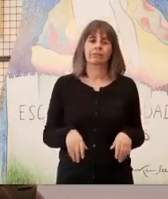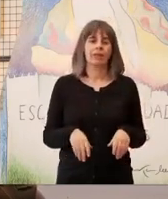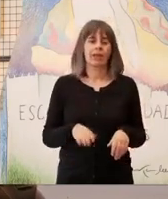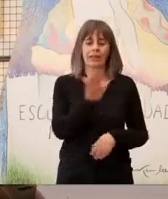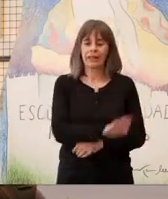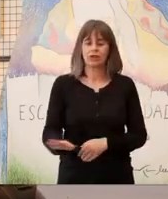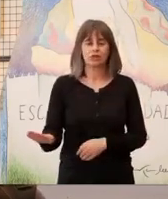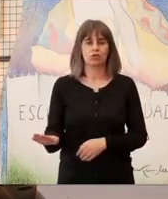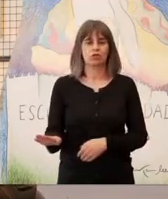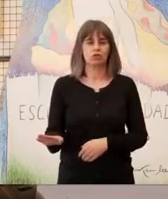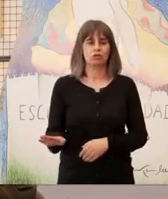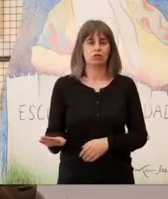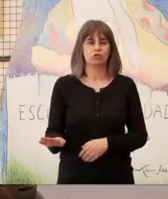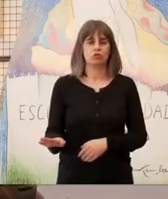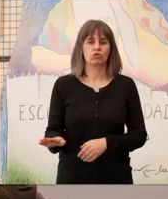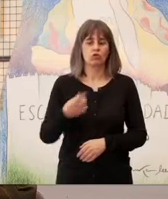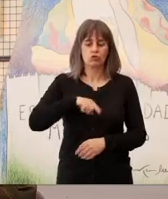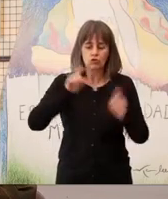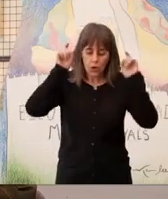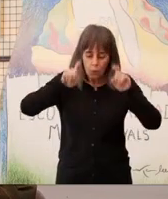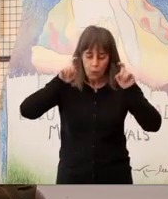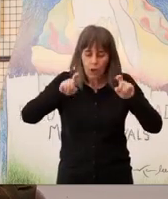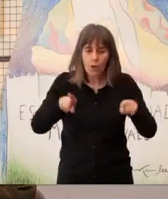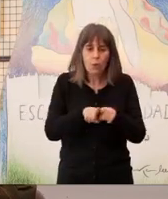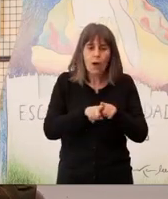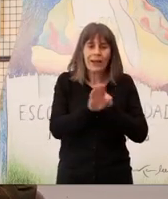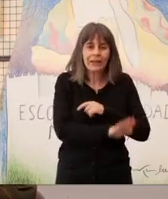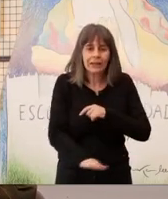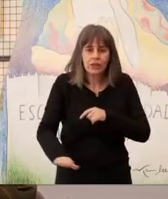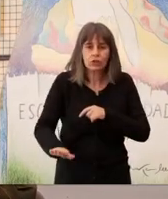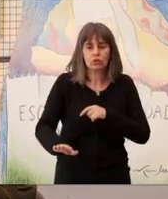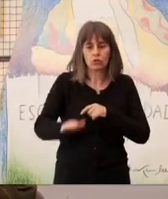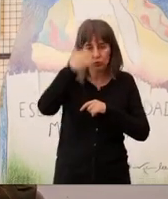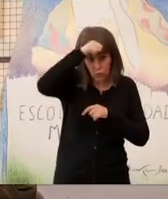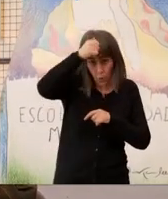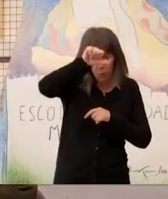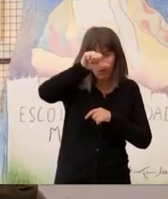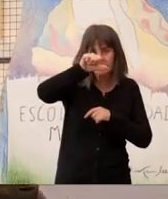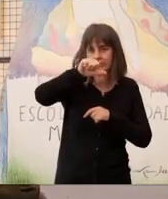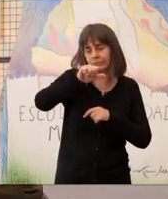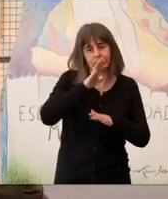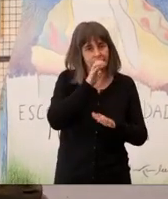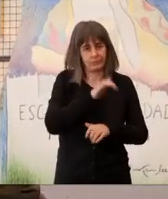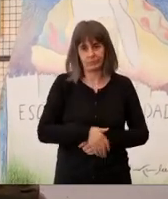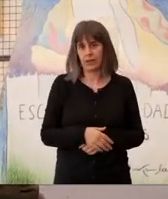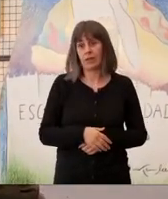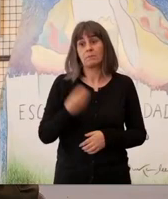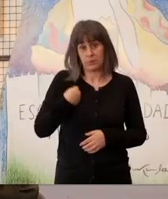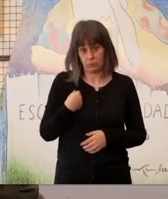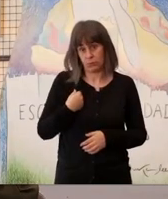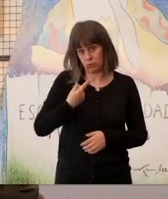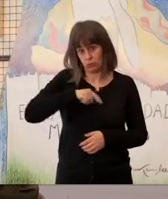los niños el que les eduquemos como niños como niños y como hombres según el modelo actual